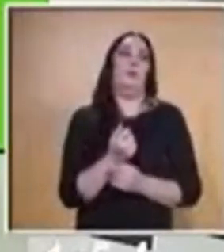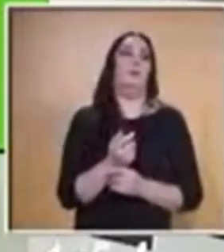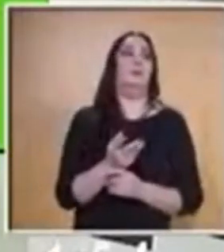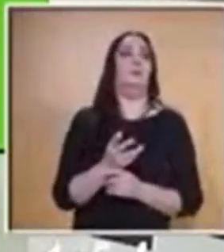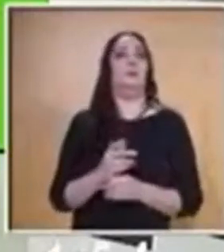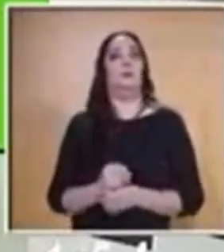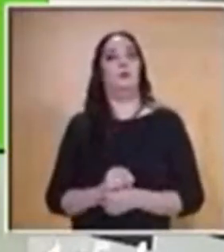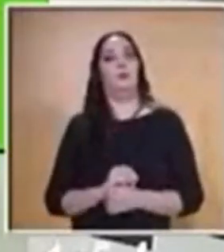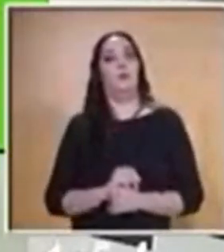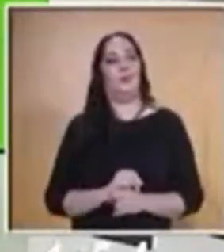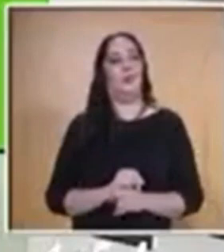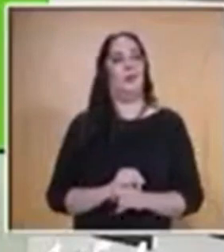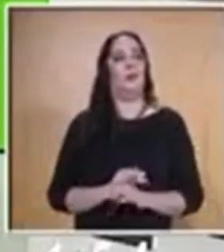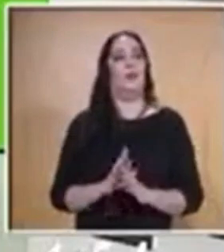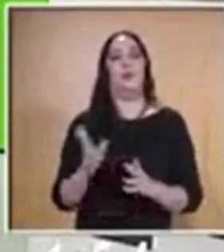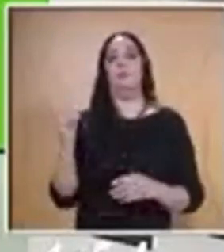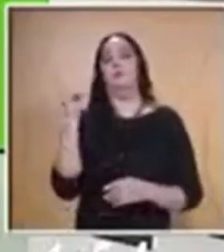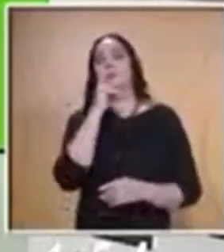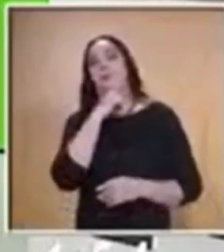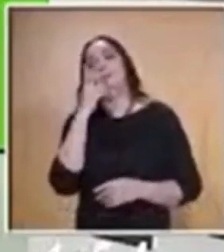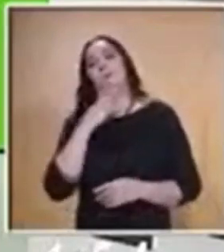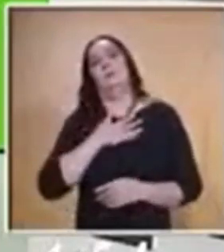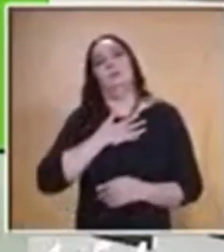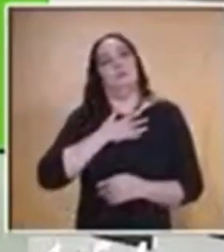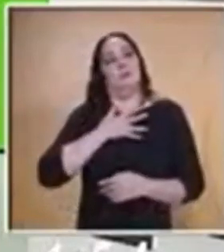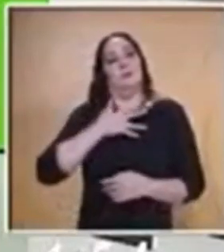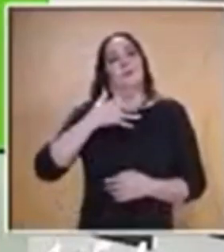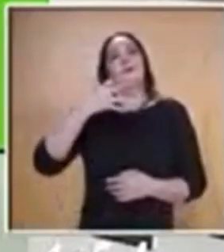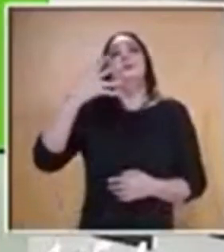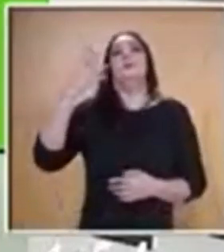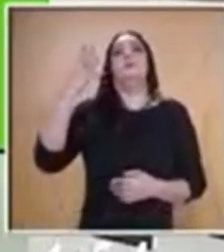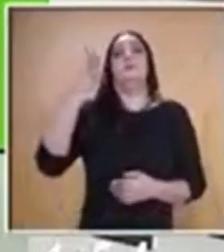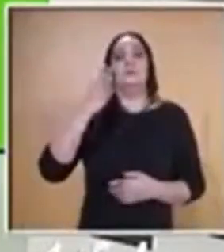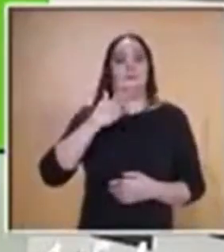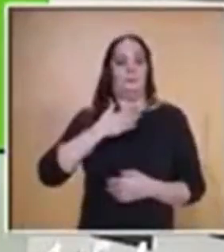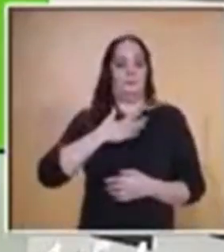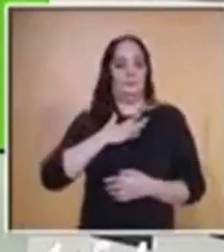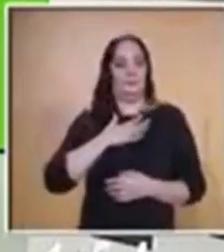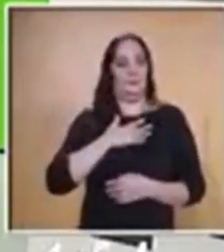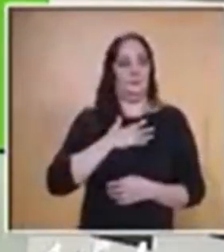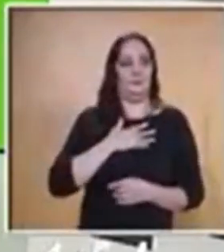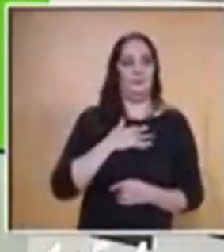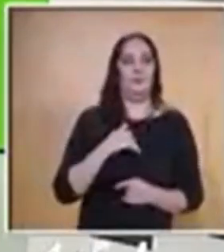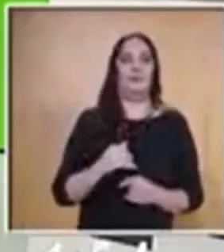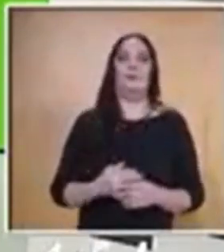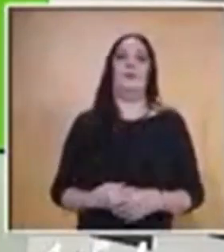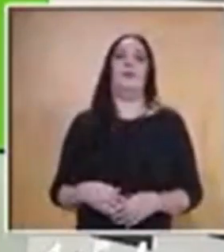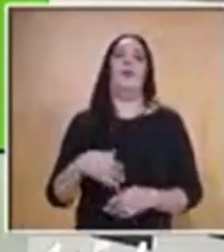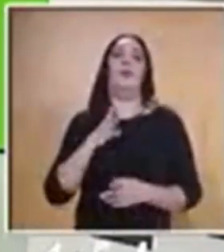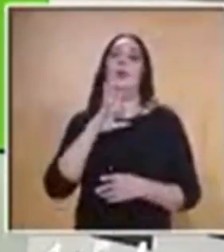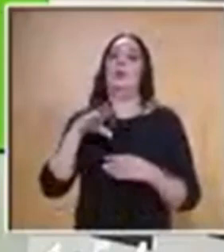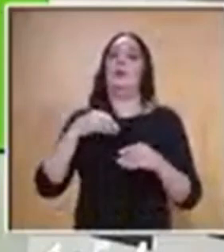3 y a respirar 1, 2, 3, respiramos.